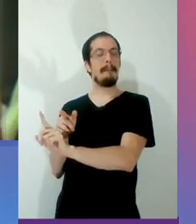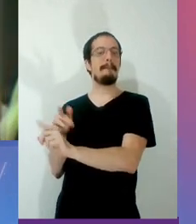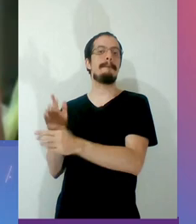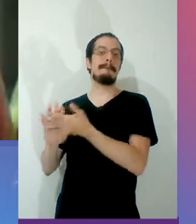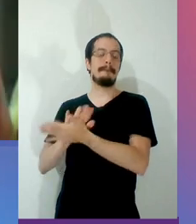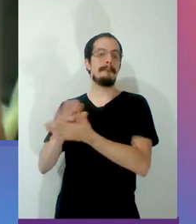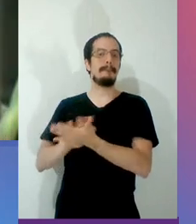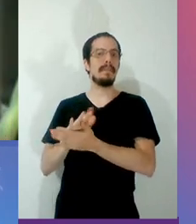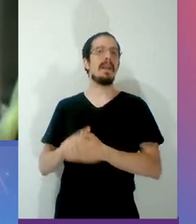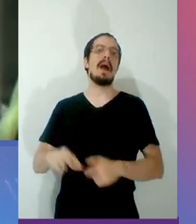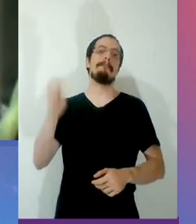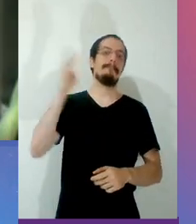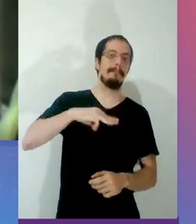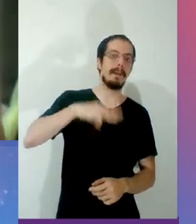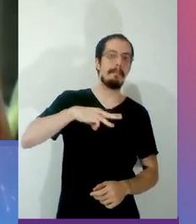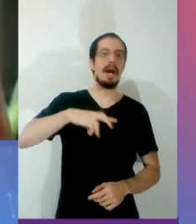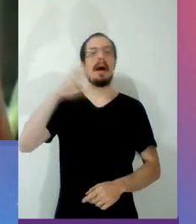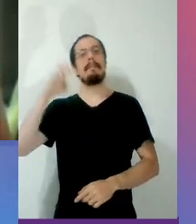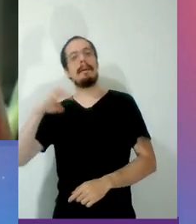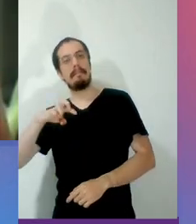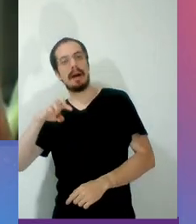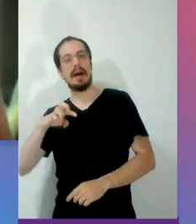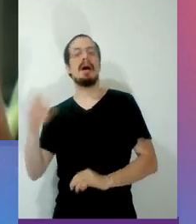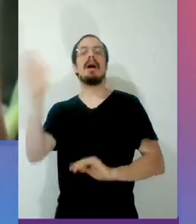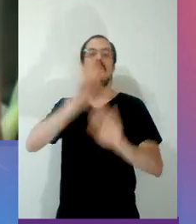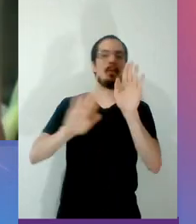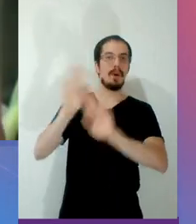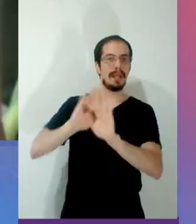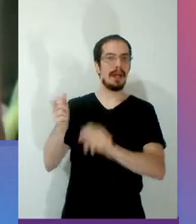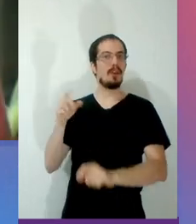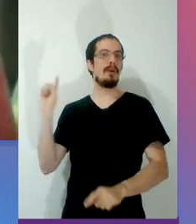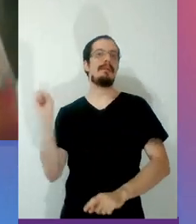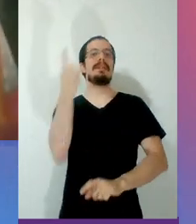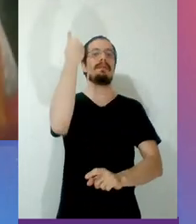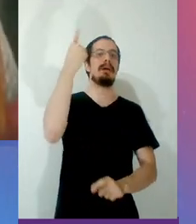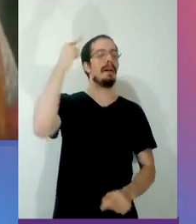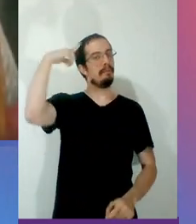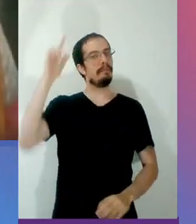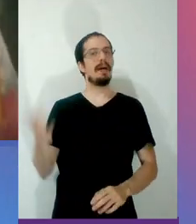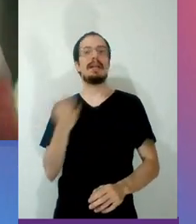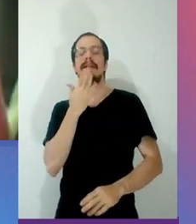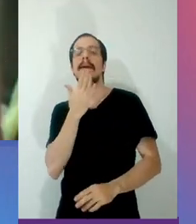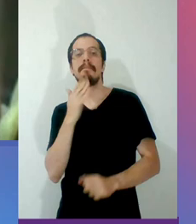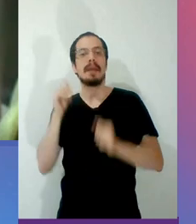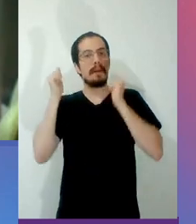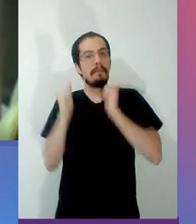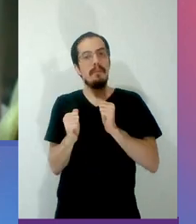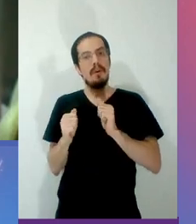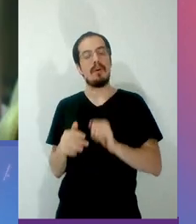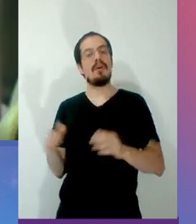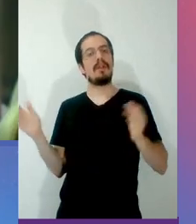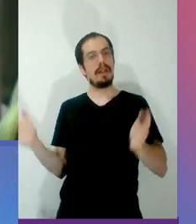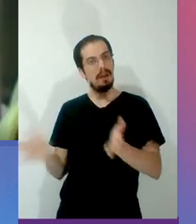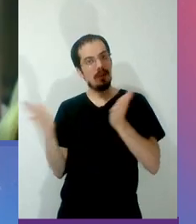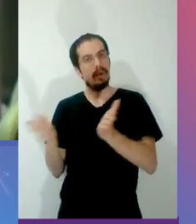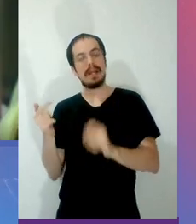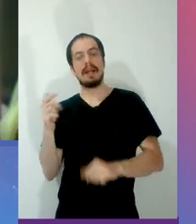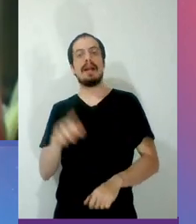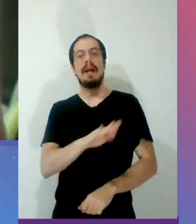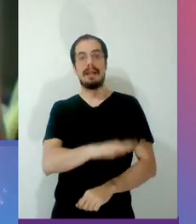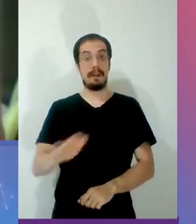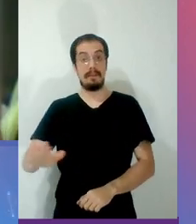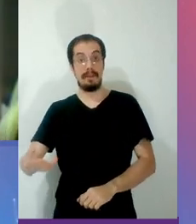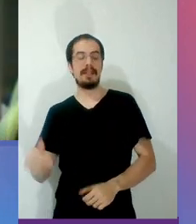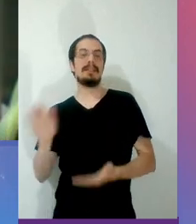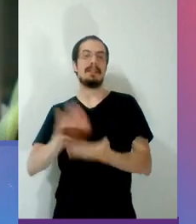a las madres, ¿cierto? A los padres, a los cuidadores principales, para poder tener esta infancia saludable que